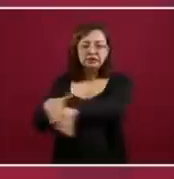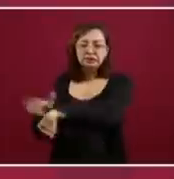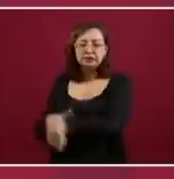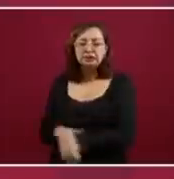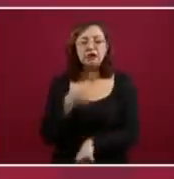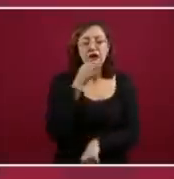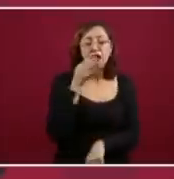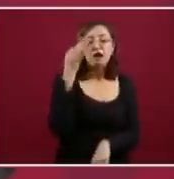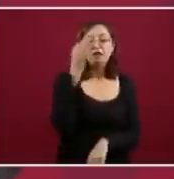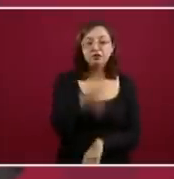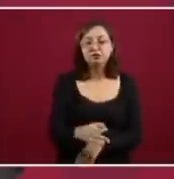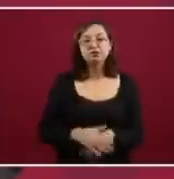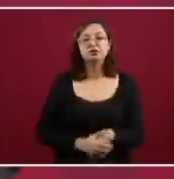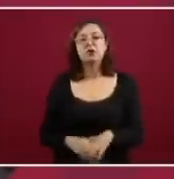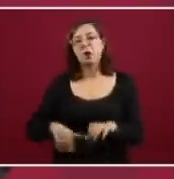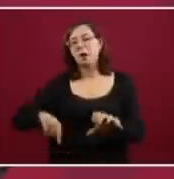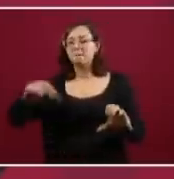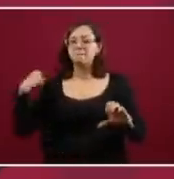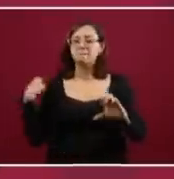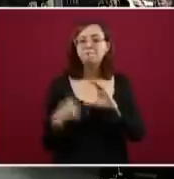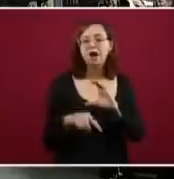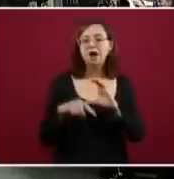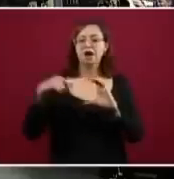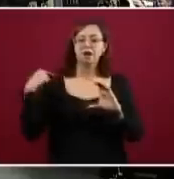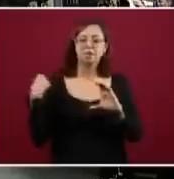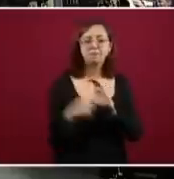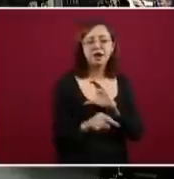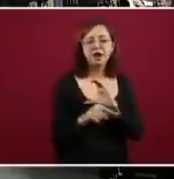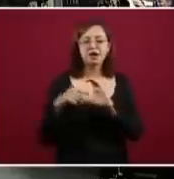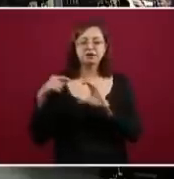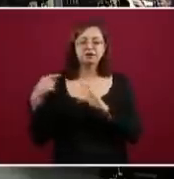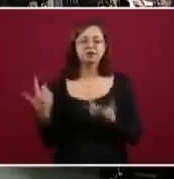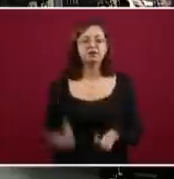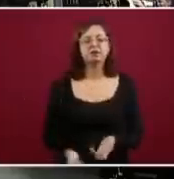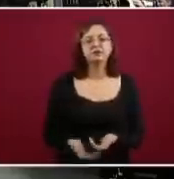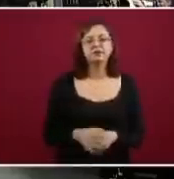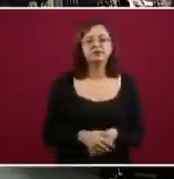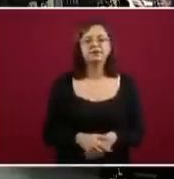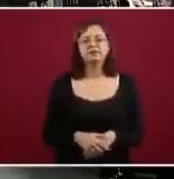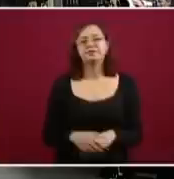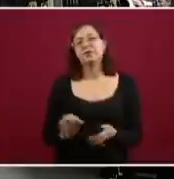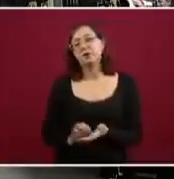le estamos mandando correos electrónicos telegramas